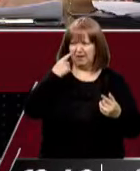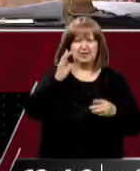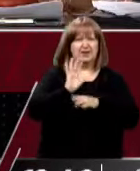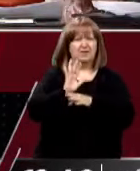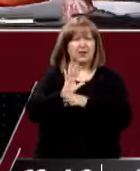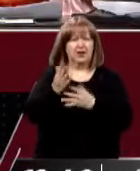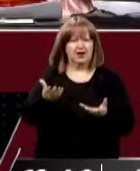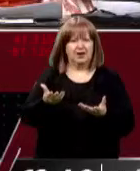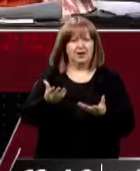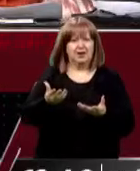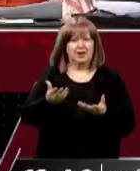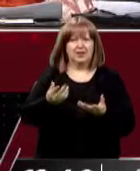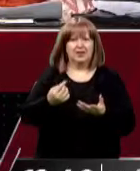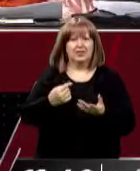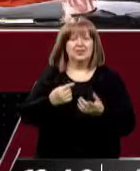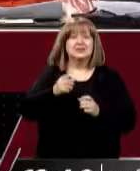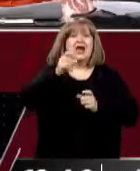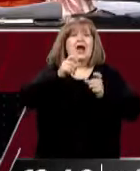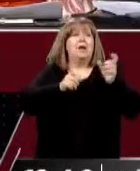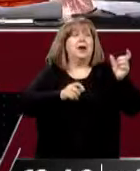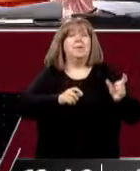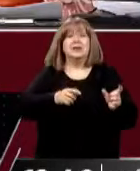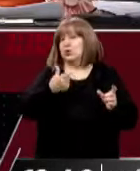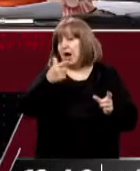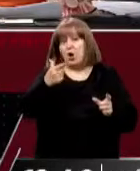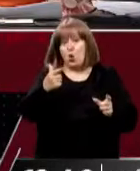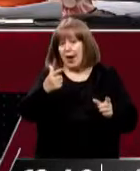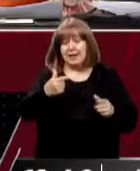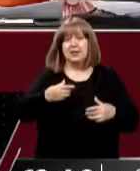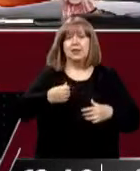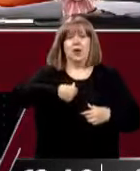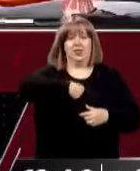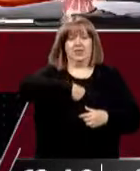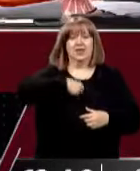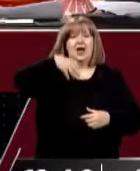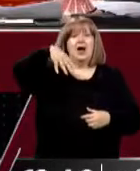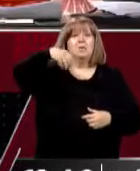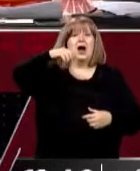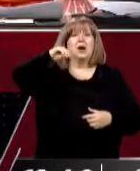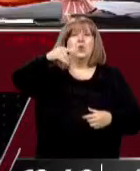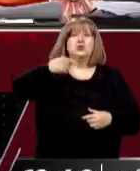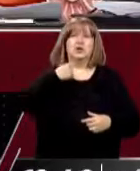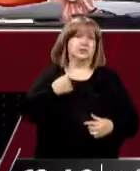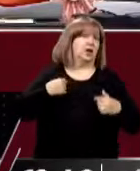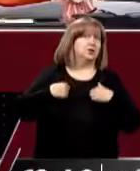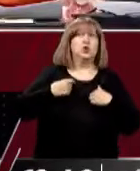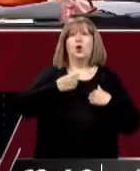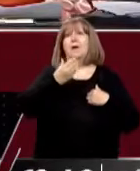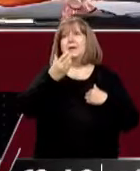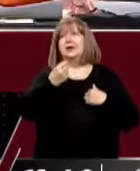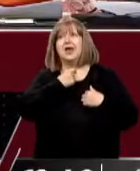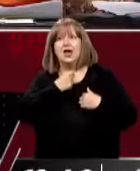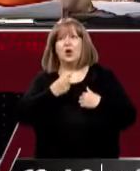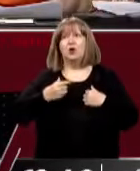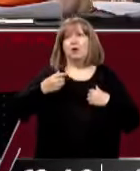significa duele? No, digo en esto que por ahí hacen referencia como que no son mapuches, ¿no? Que dicen, no, se autorreconoce, autoproclaman o